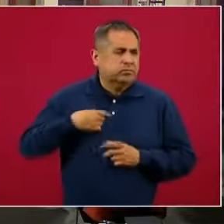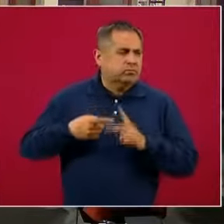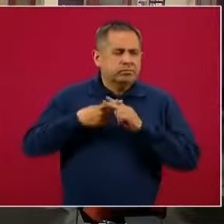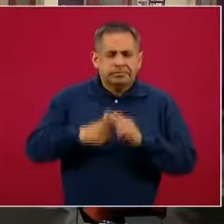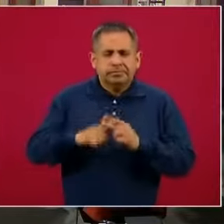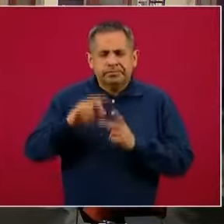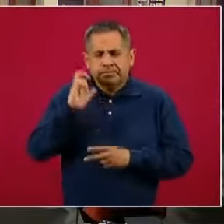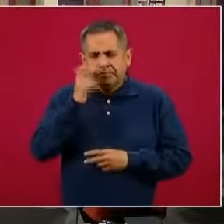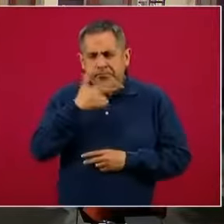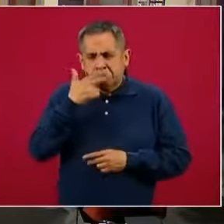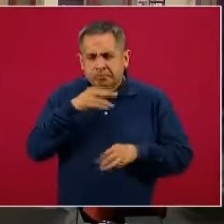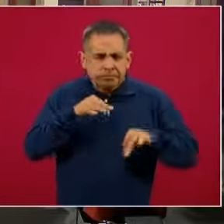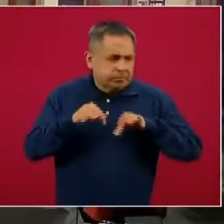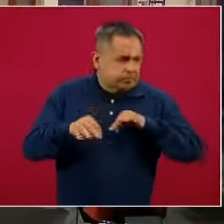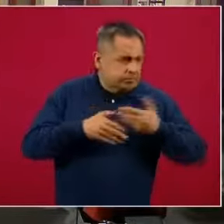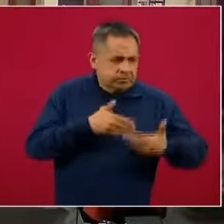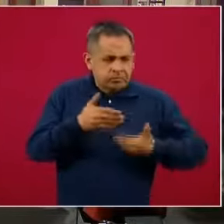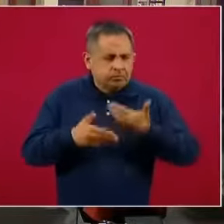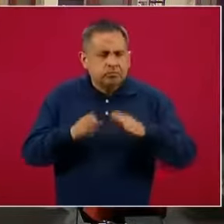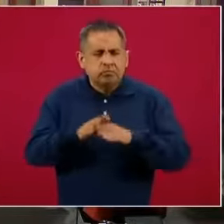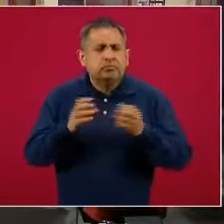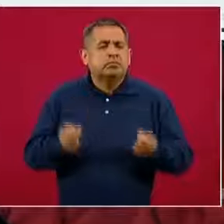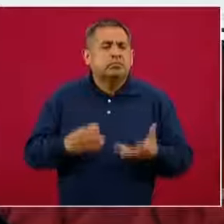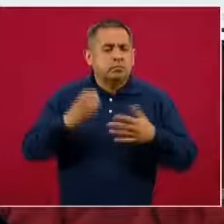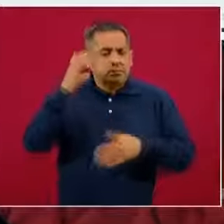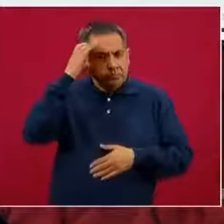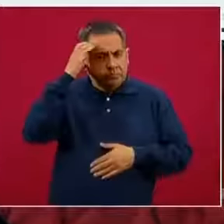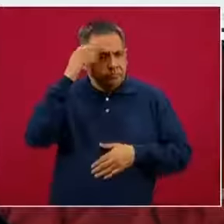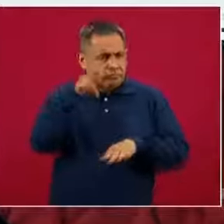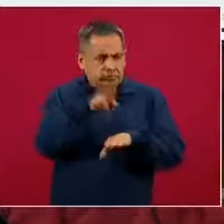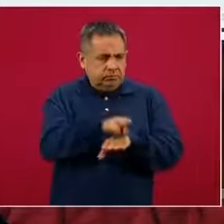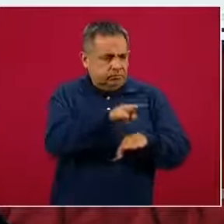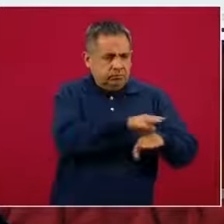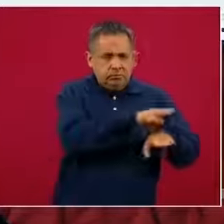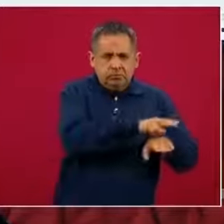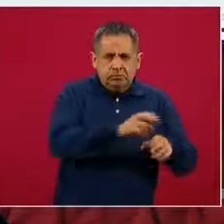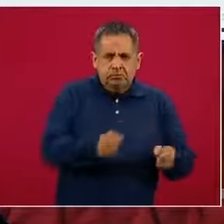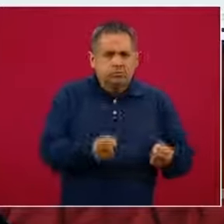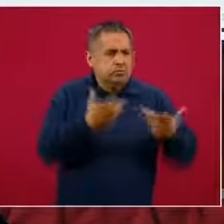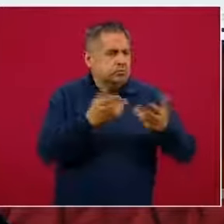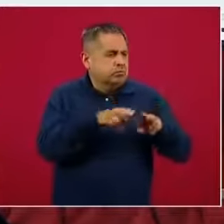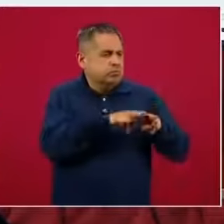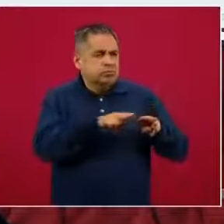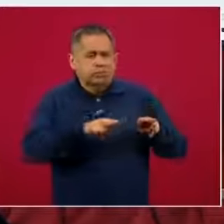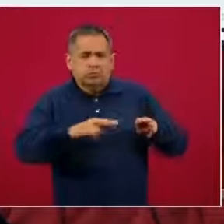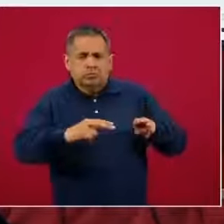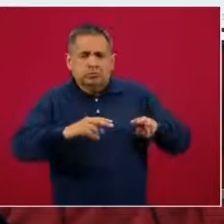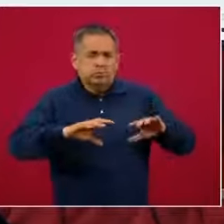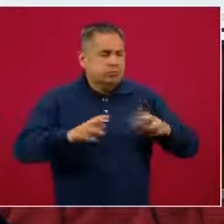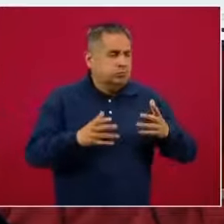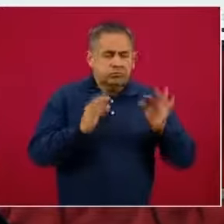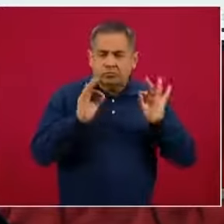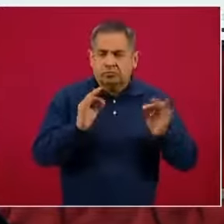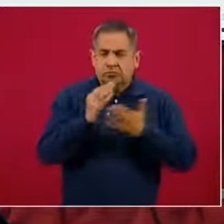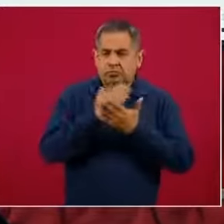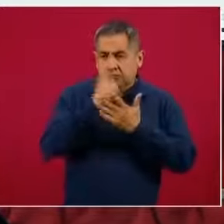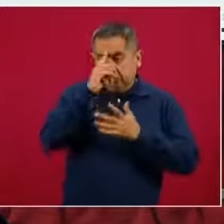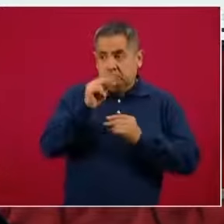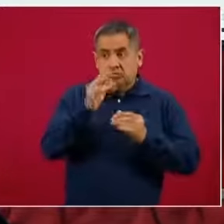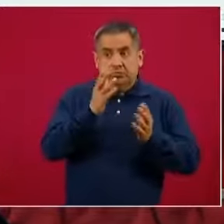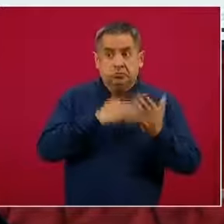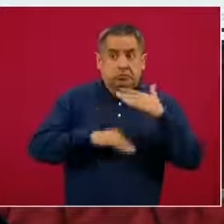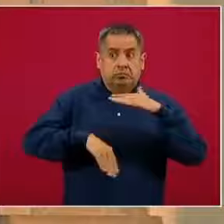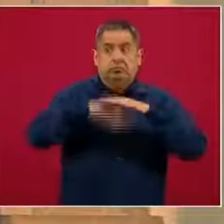Chihuahua del total de camas? Y con lo que había sido suficiente para que no tuviéramos ningún pico ni ningún problema